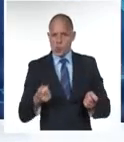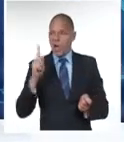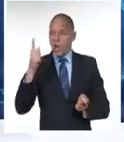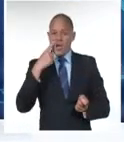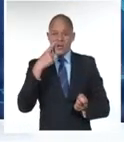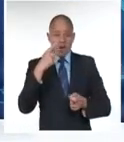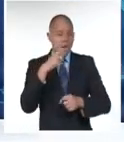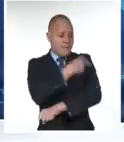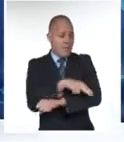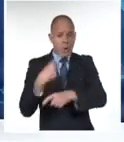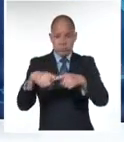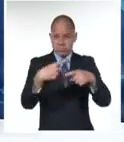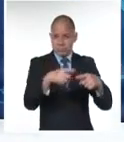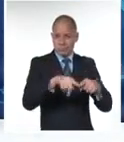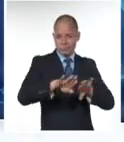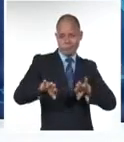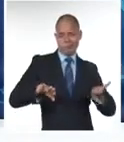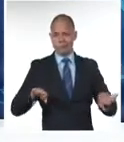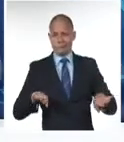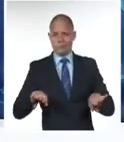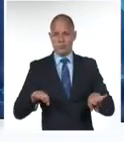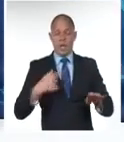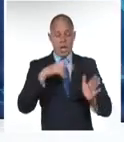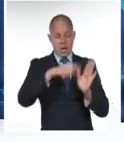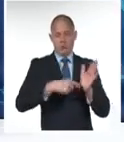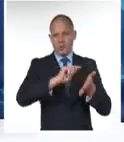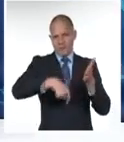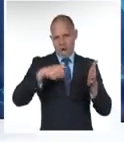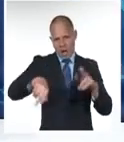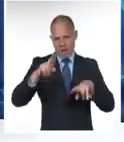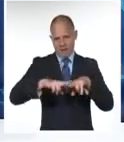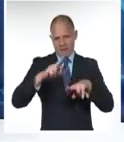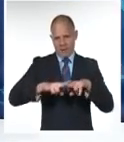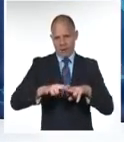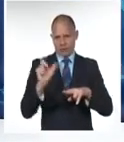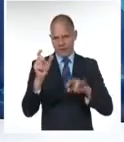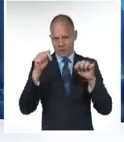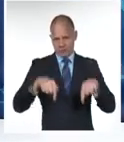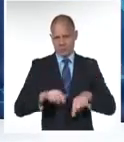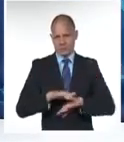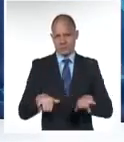abusivos. Firmado en La Habana el 24 de marzo de 2022.